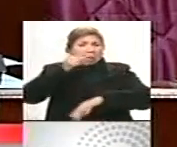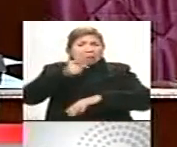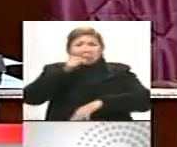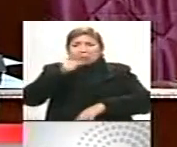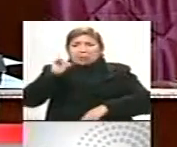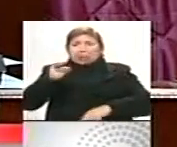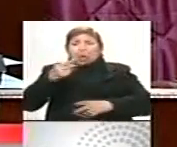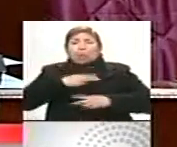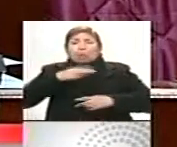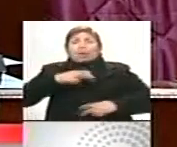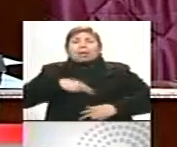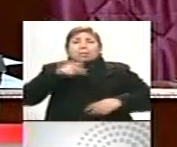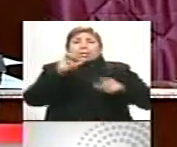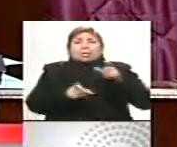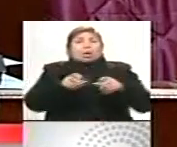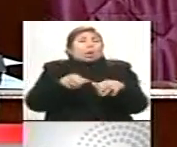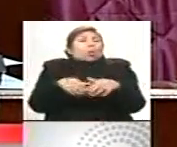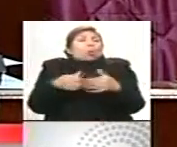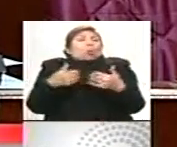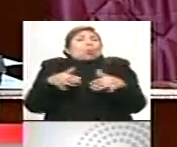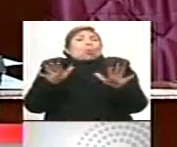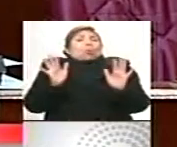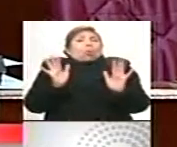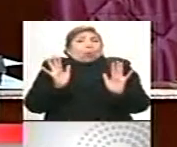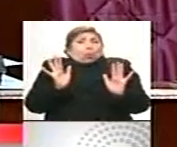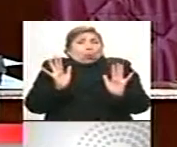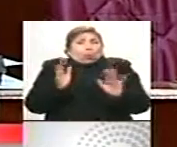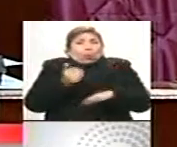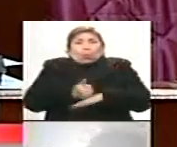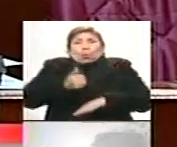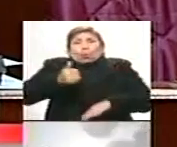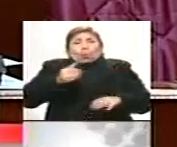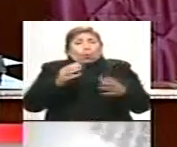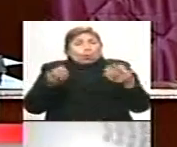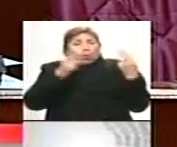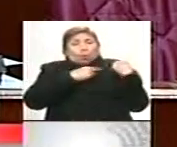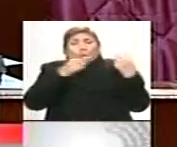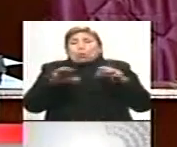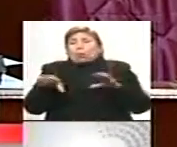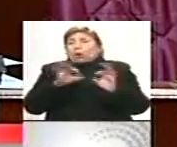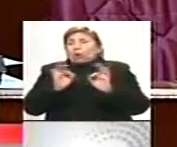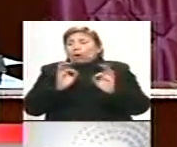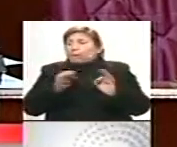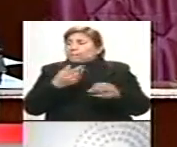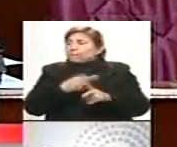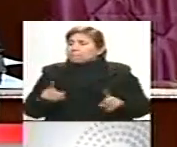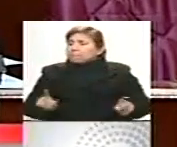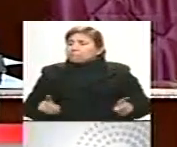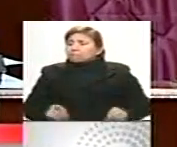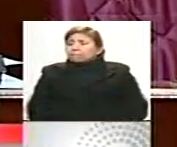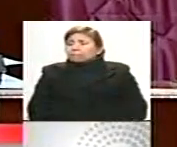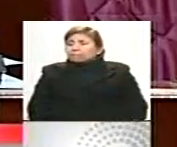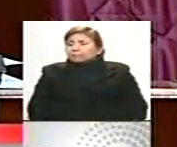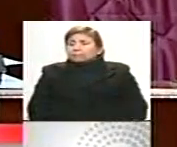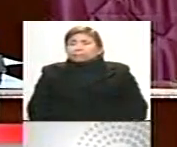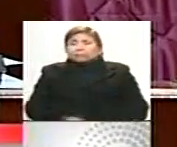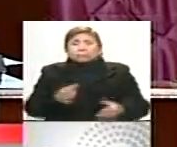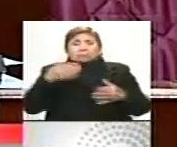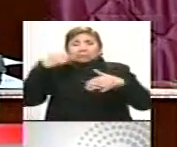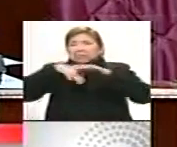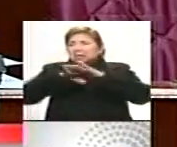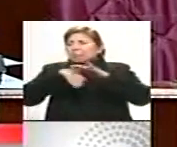humanidad o algún otro delito que corresponde a esta situación, y sin embargo luego se